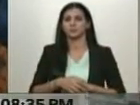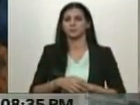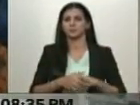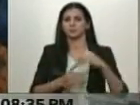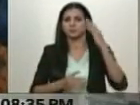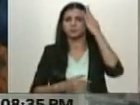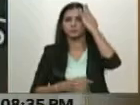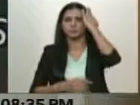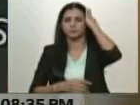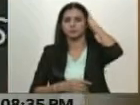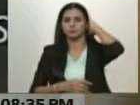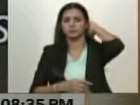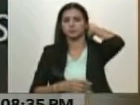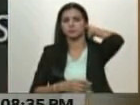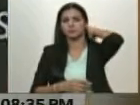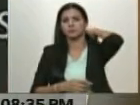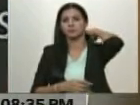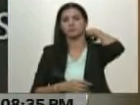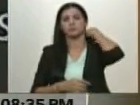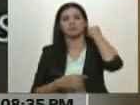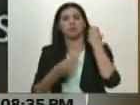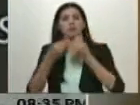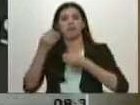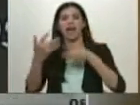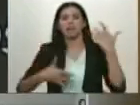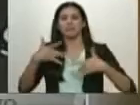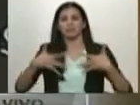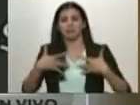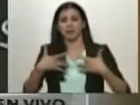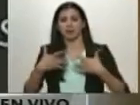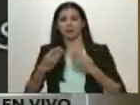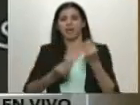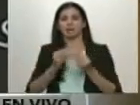contra los efectos de la economía de los países miembros de la OPEP por la baja.